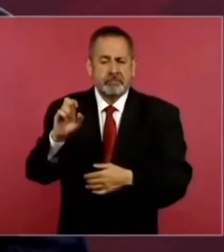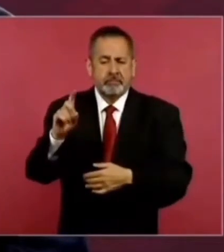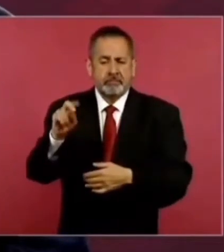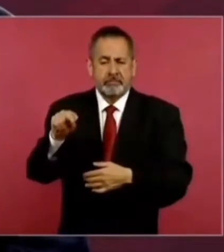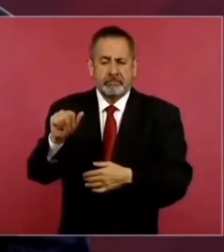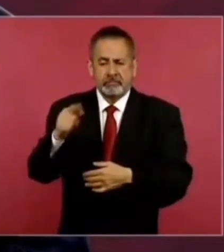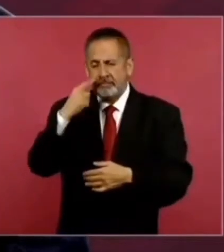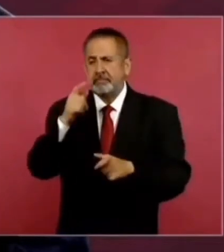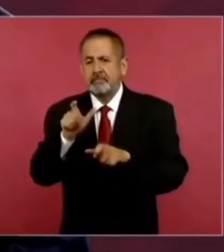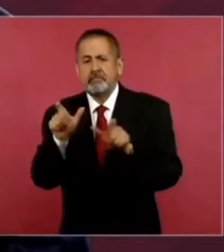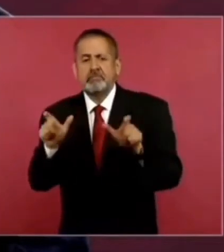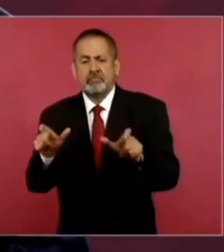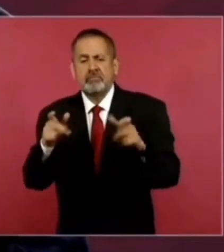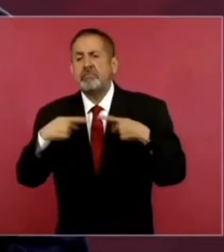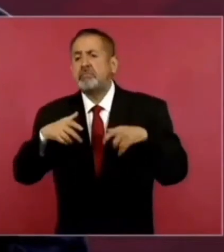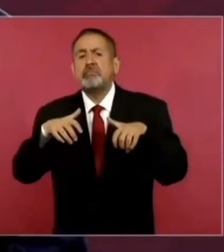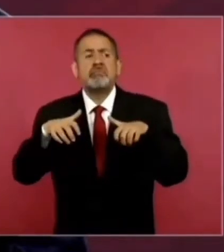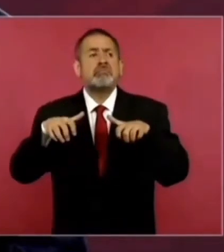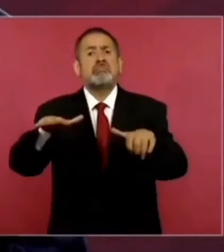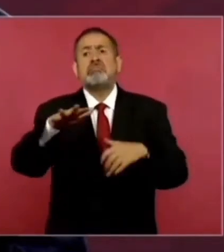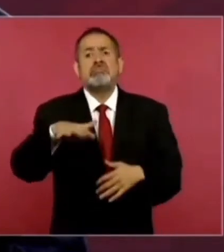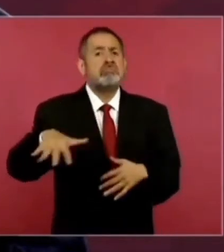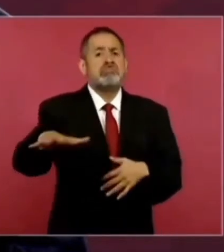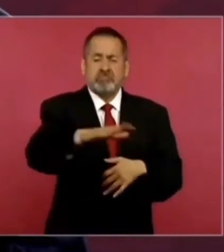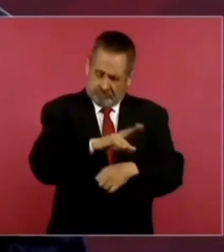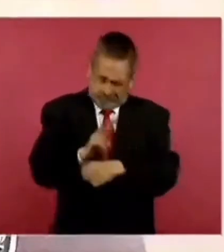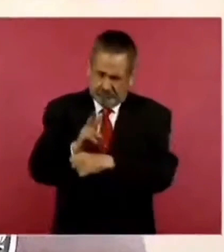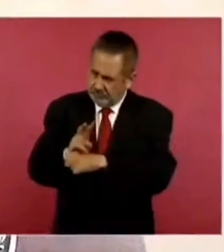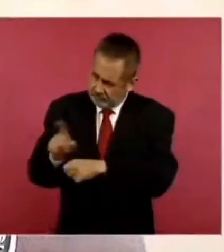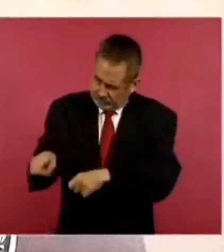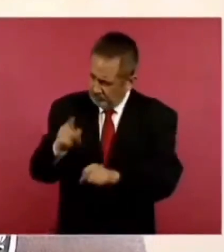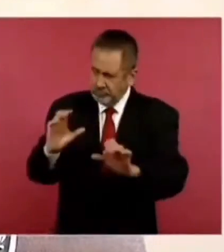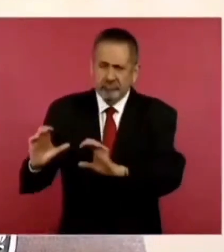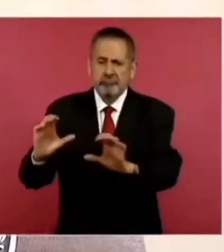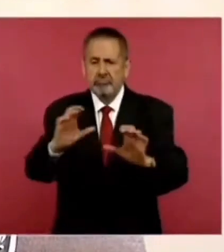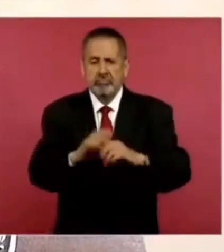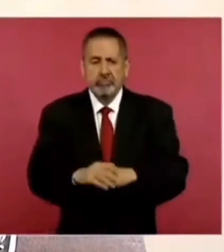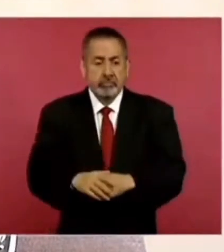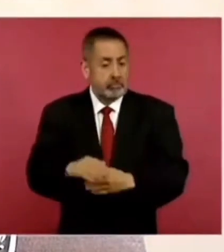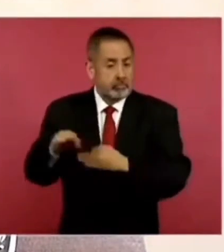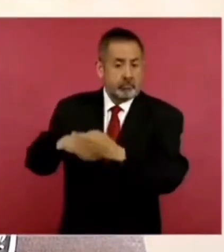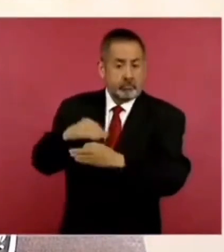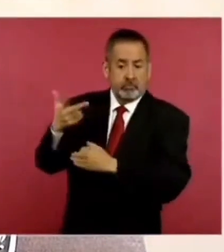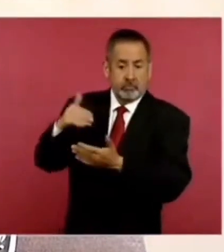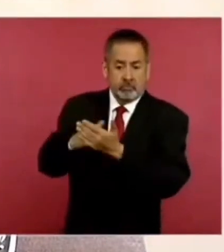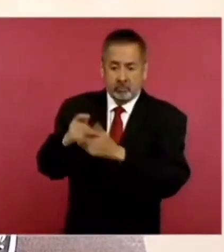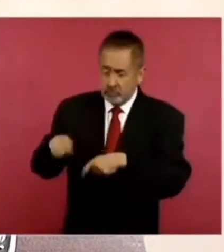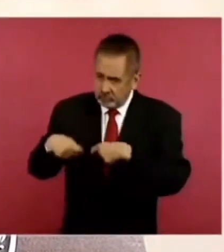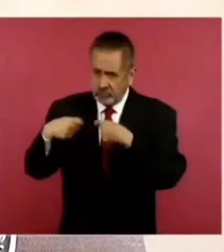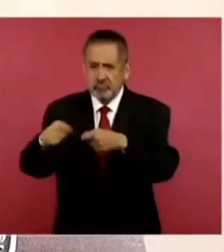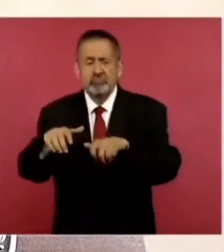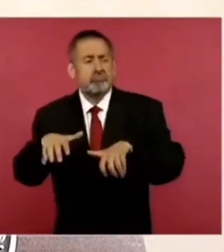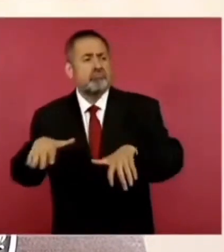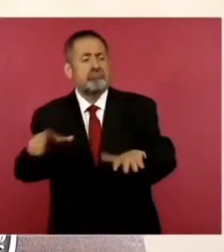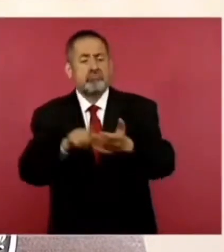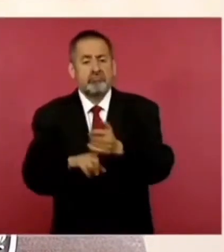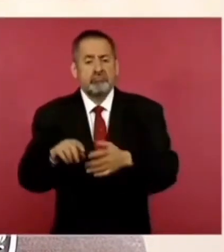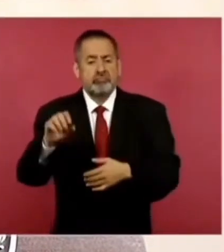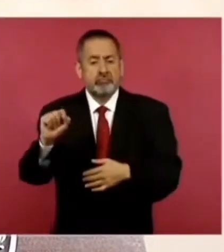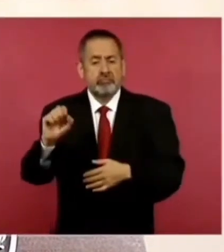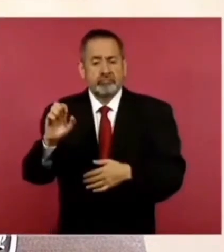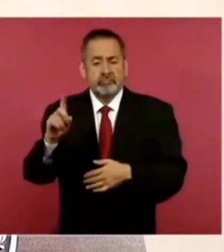cuidar al pueblo. Y todos pasaron a la Secretaría de la Defensa. Y tengo que decir